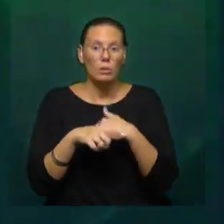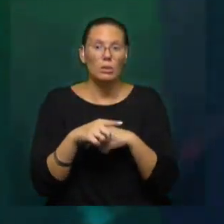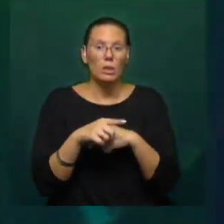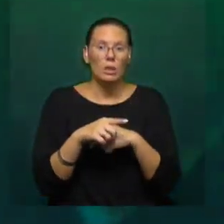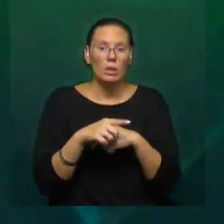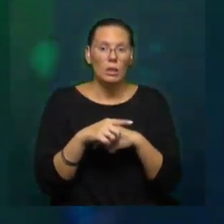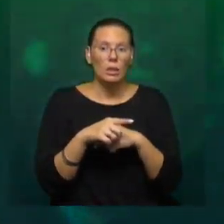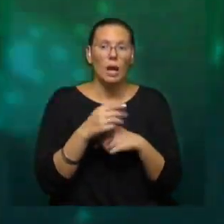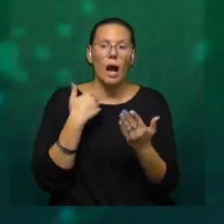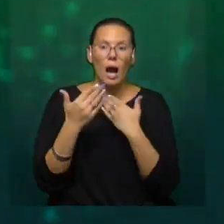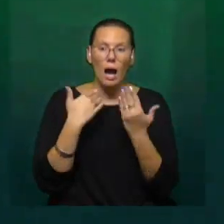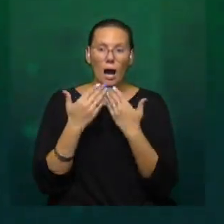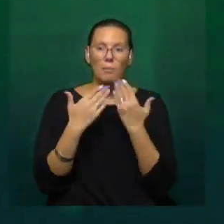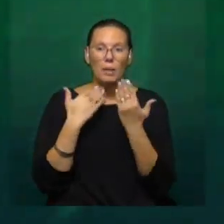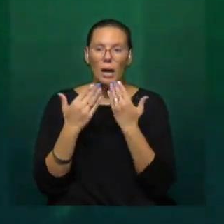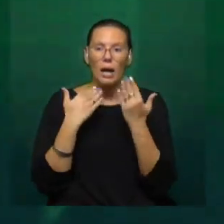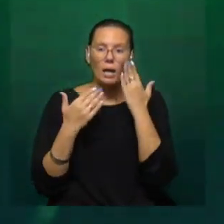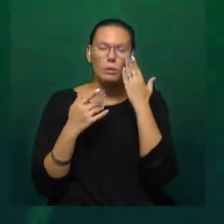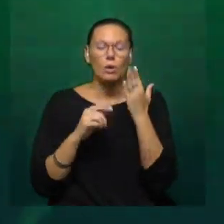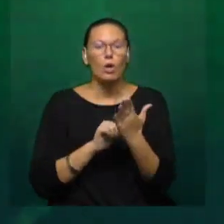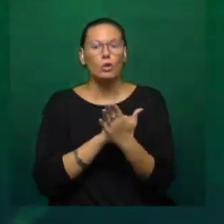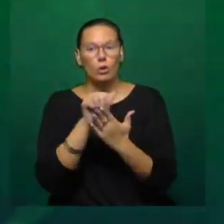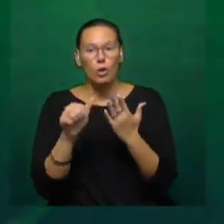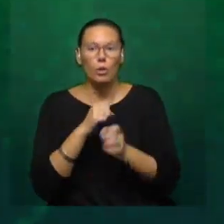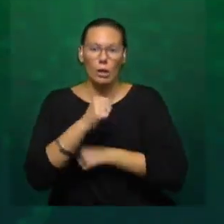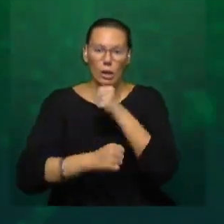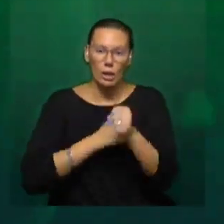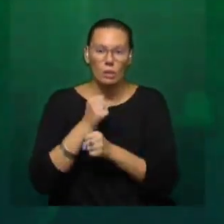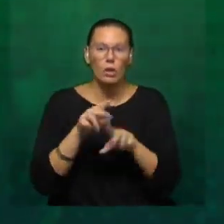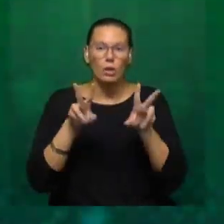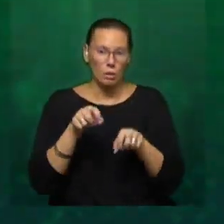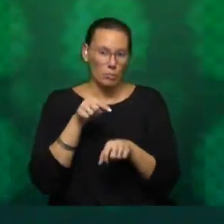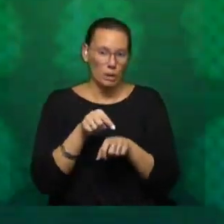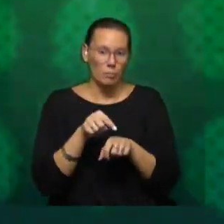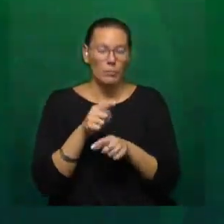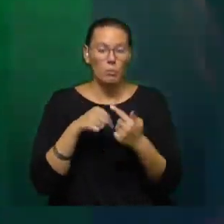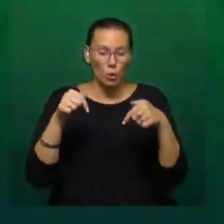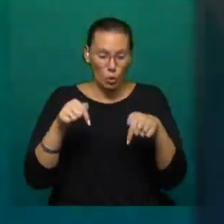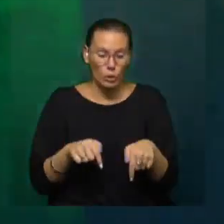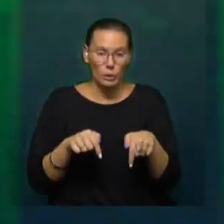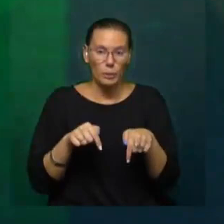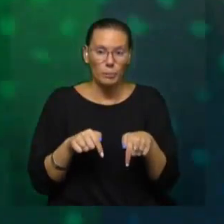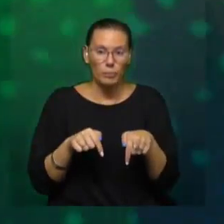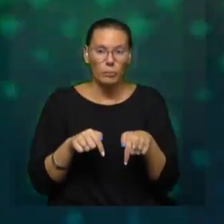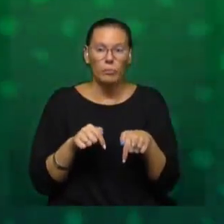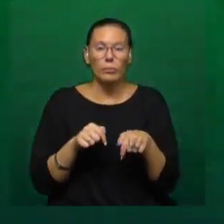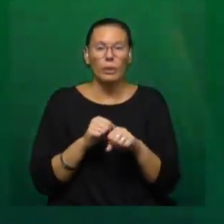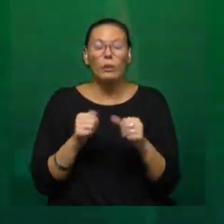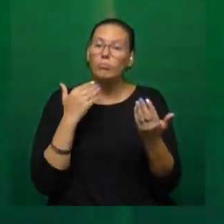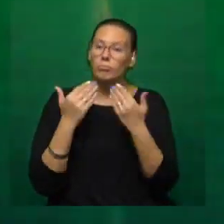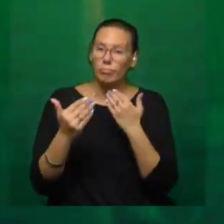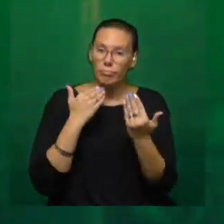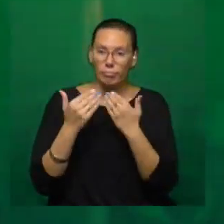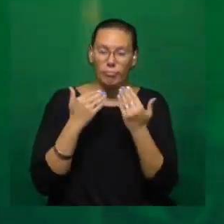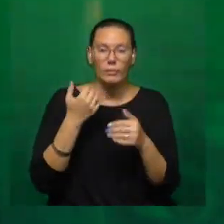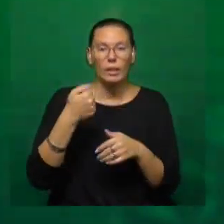estar conversando a lo largo del año con temáticas que tienen que ver con esto. Pero bueno, hoy vamos a poder charlar